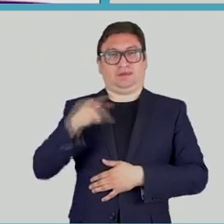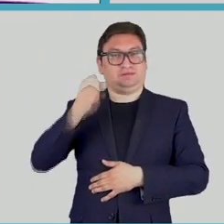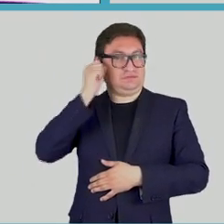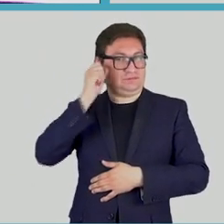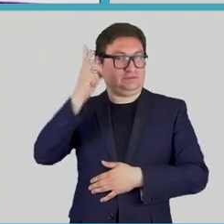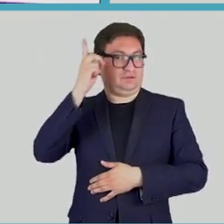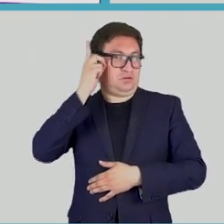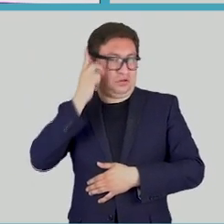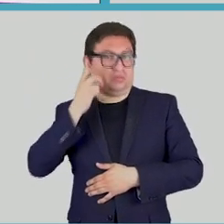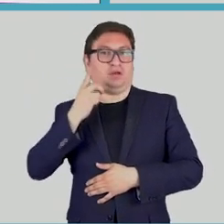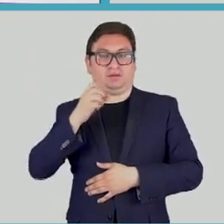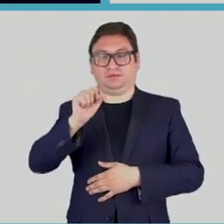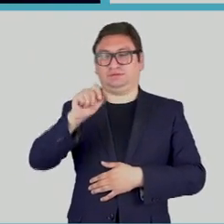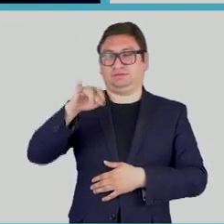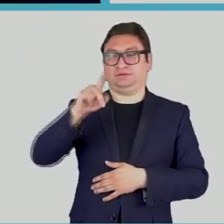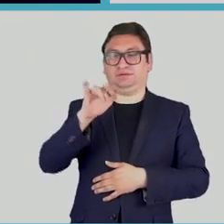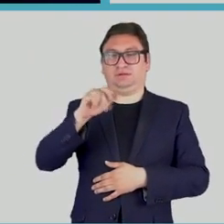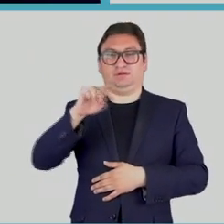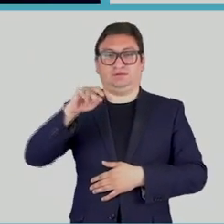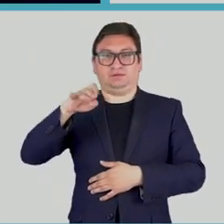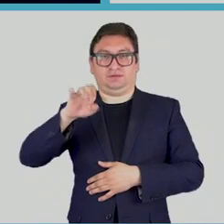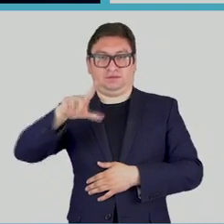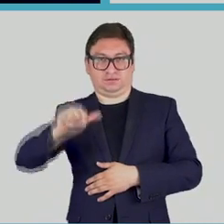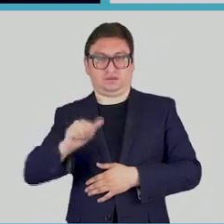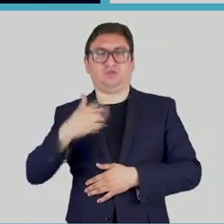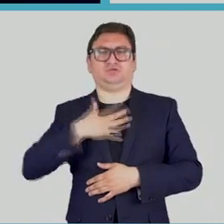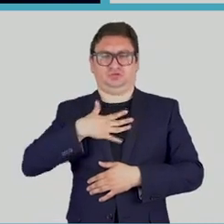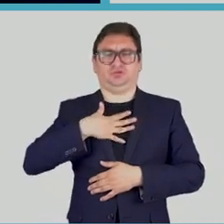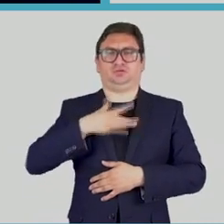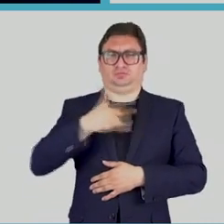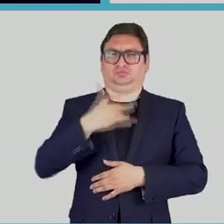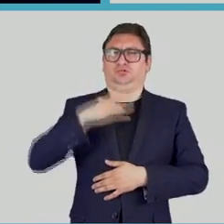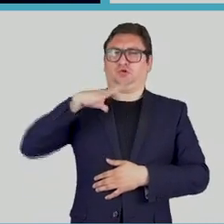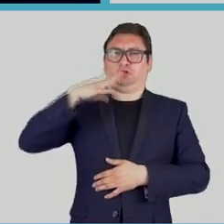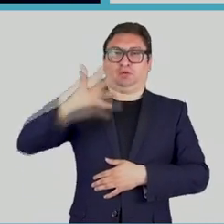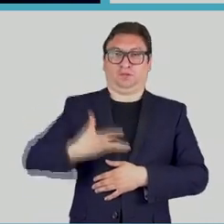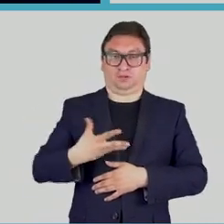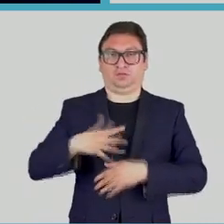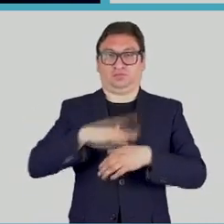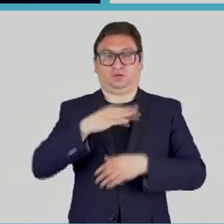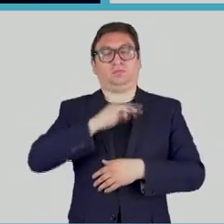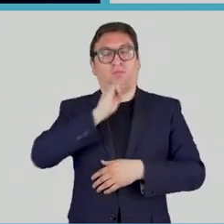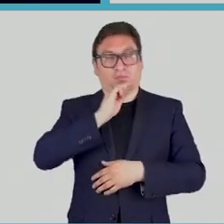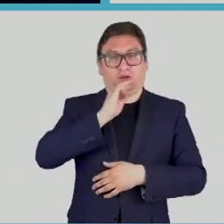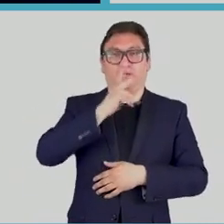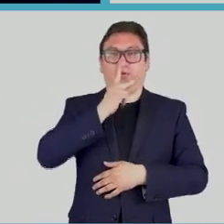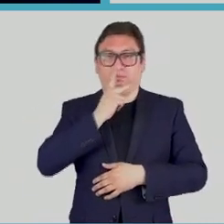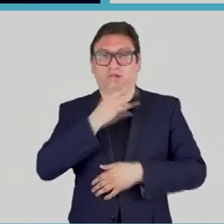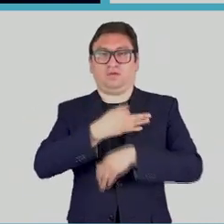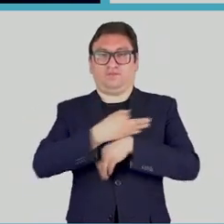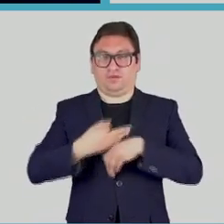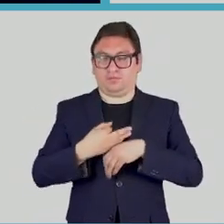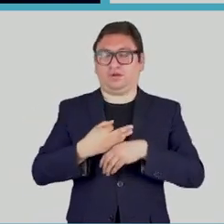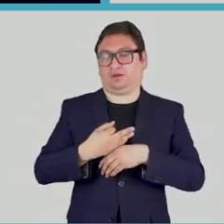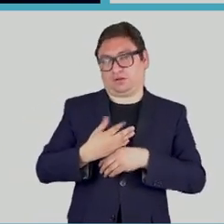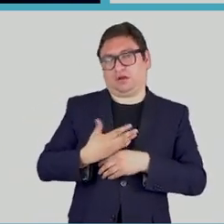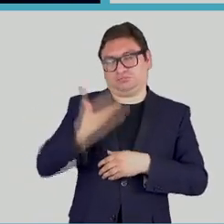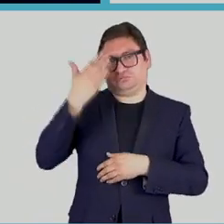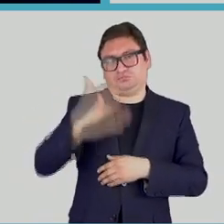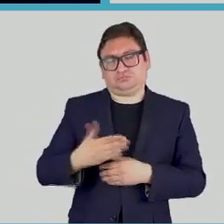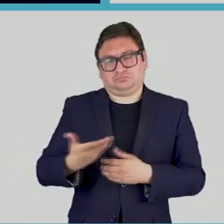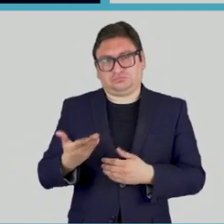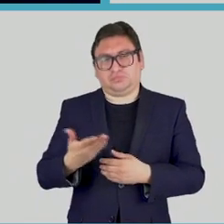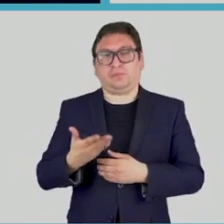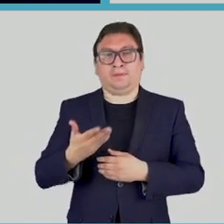con síndrome de down Sandra Daniela que es un orgullo para para la mamá para papá para la familia y